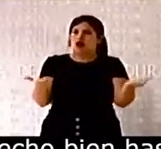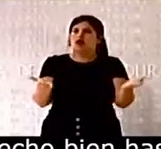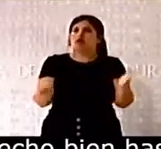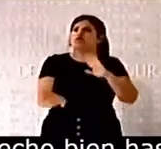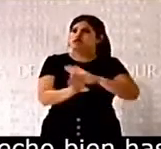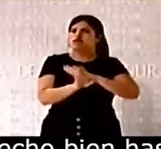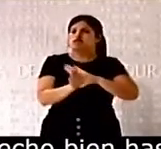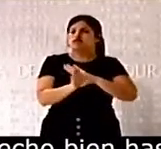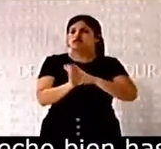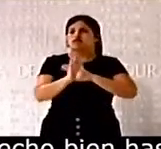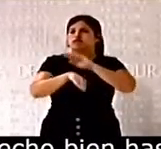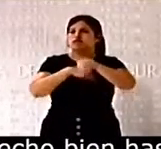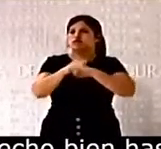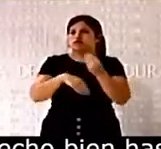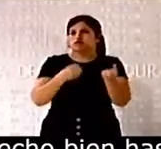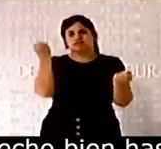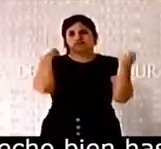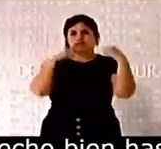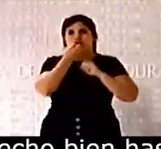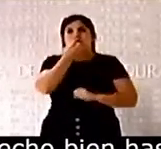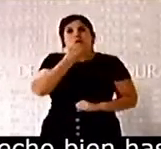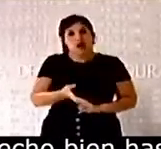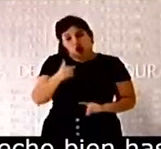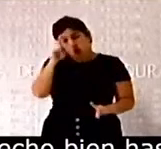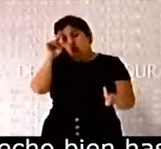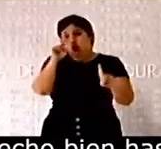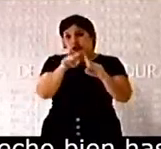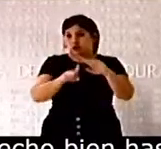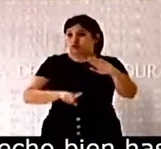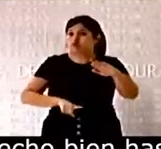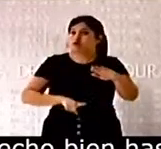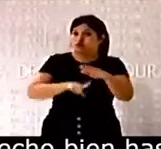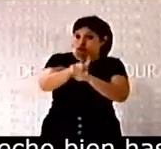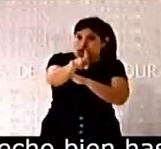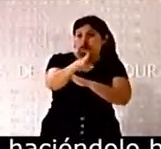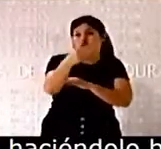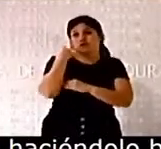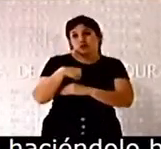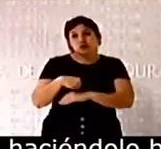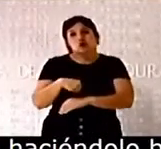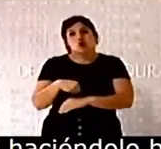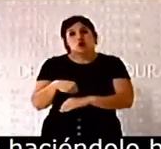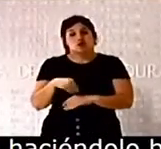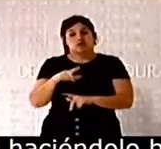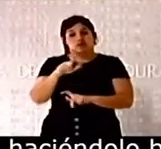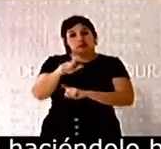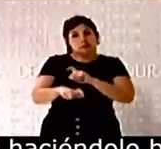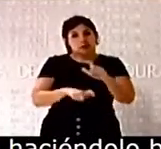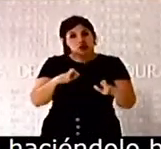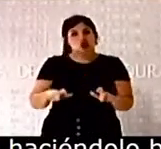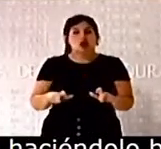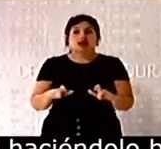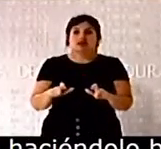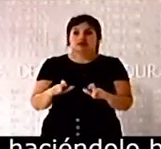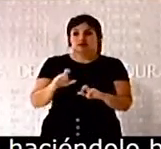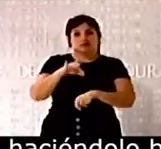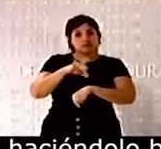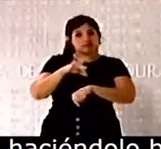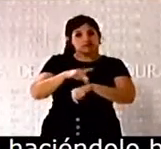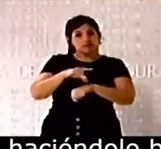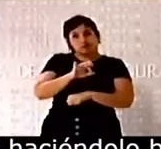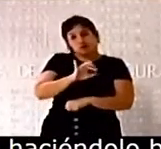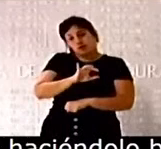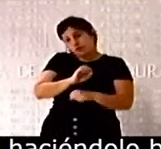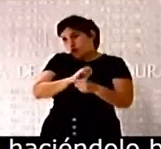haciéndolo bien para que sigamos avanzando en este ritmo descendente de incidencia en el que